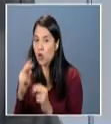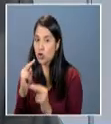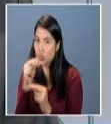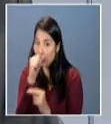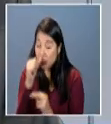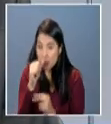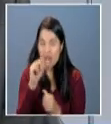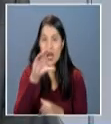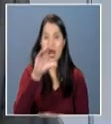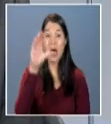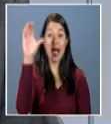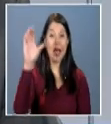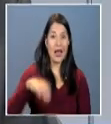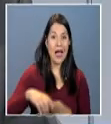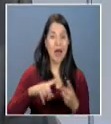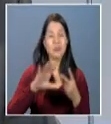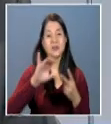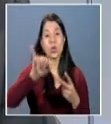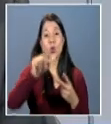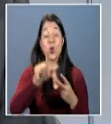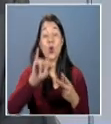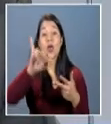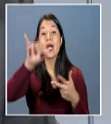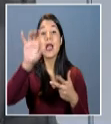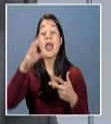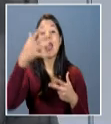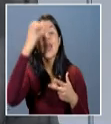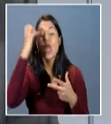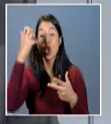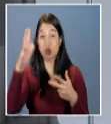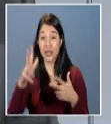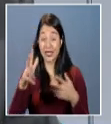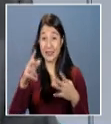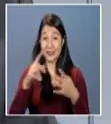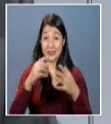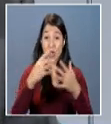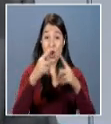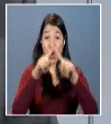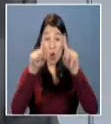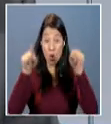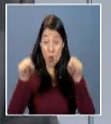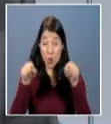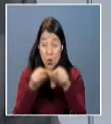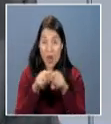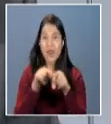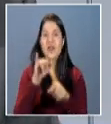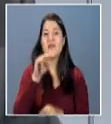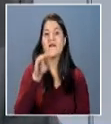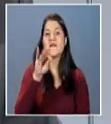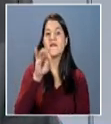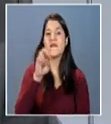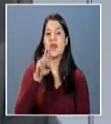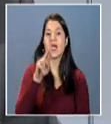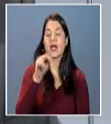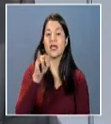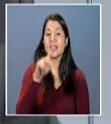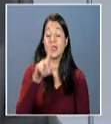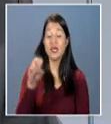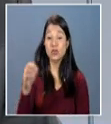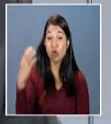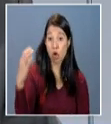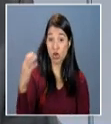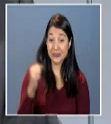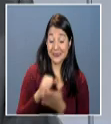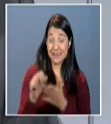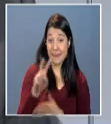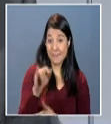Carpio, la 25 de julio, la León 13, Los Cuadros, en Alajuela, El Infiernillo, El Erizo, Las Gradas, en Cartago, San Vicente, San Diego, La